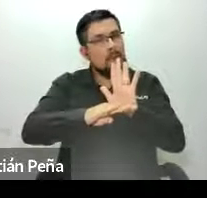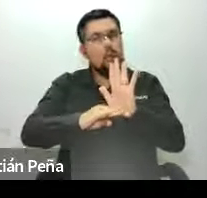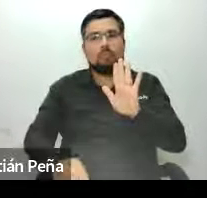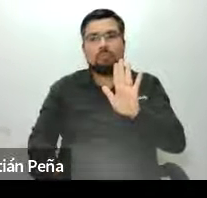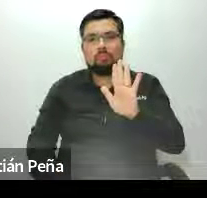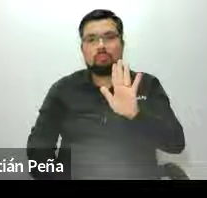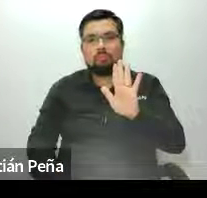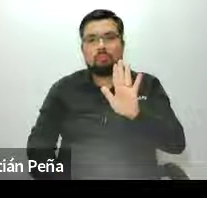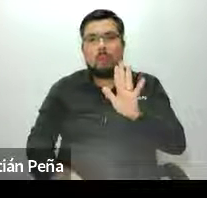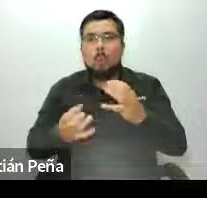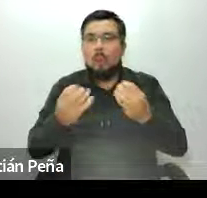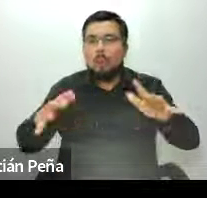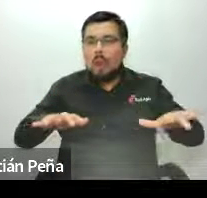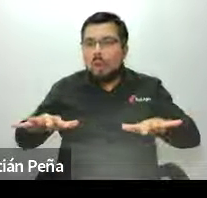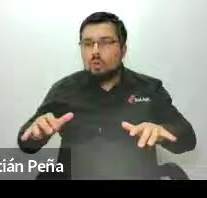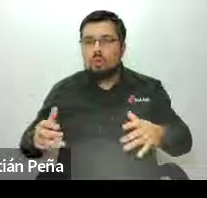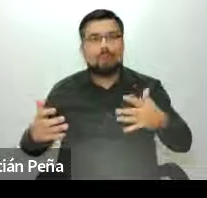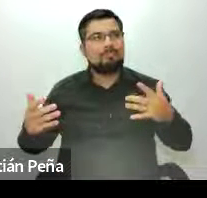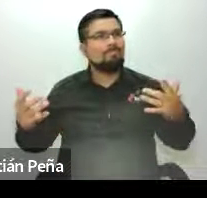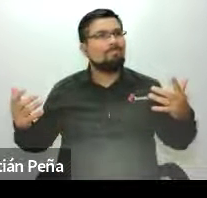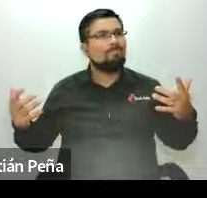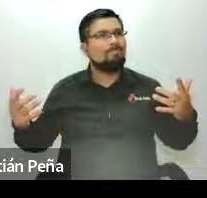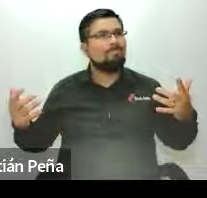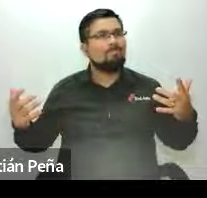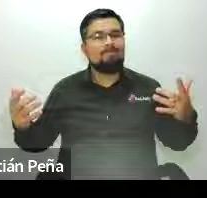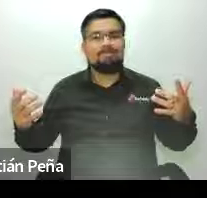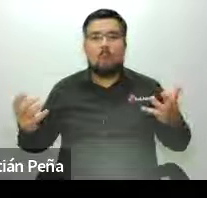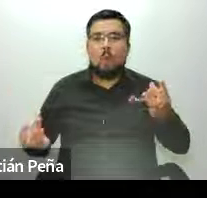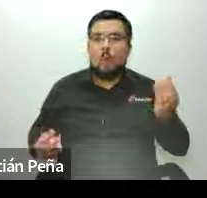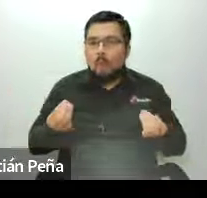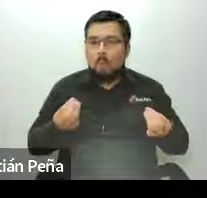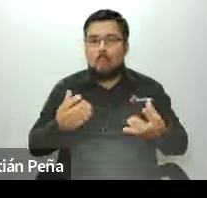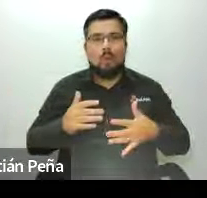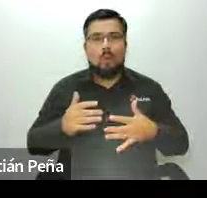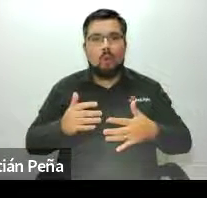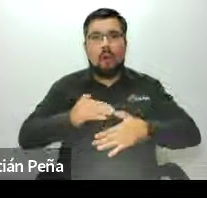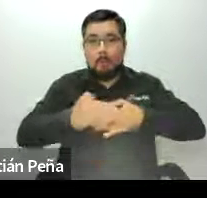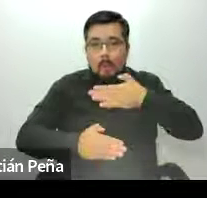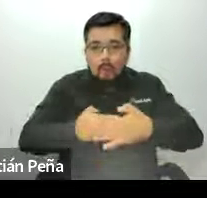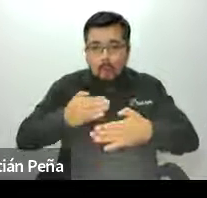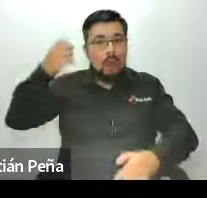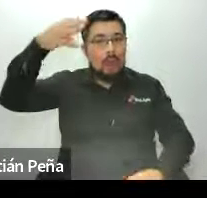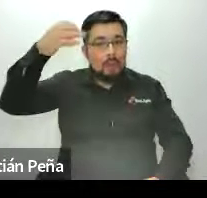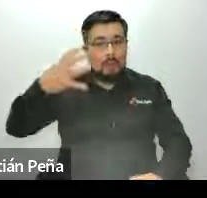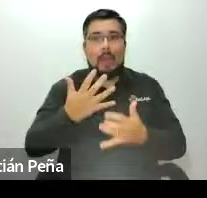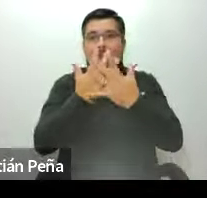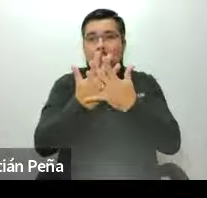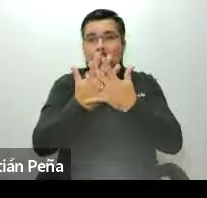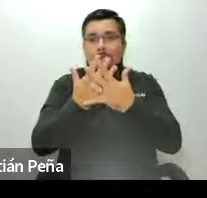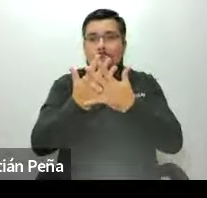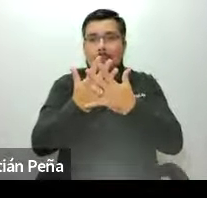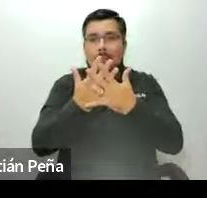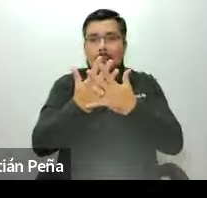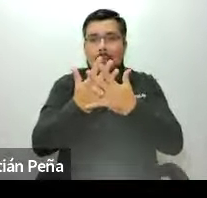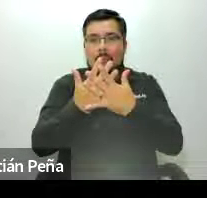que beneficia o cómo ha sido usadas las progresiones de aprendizaje en espiral. Con estos fundamentos teóricos y estos criterios tan